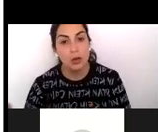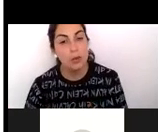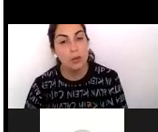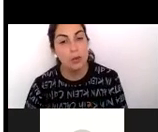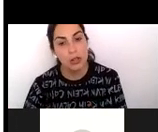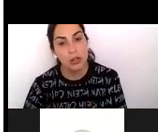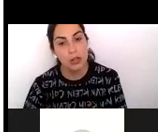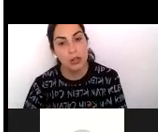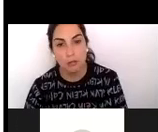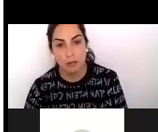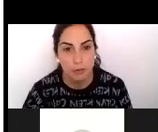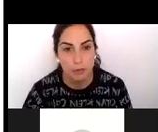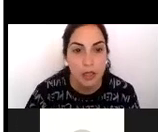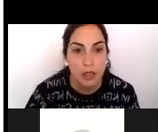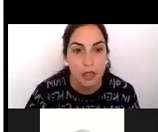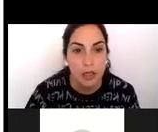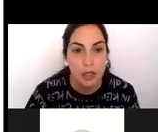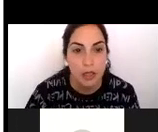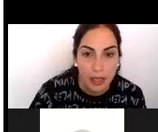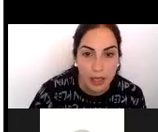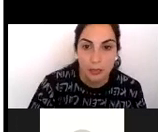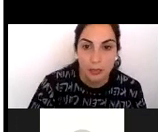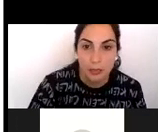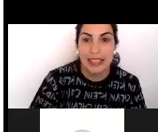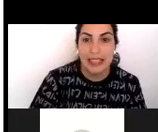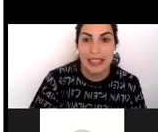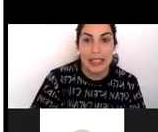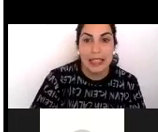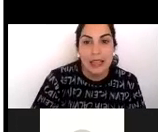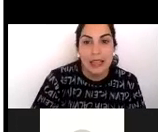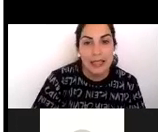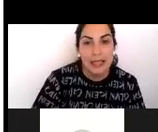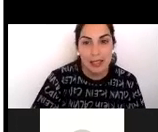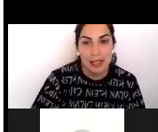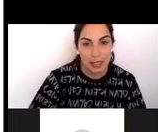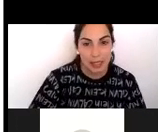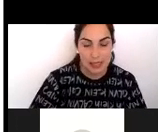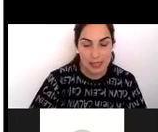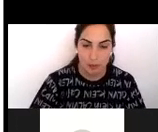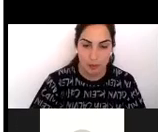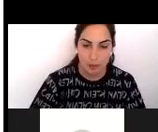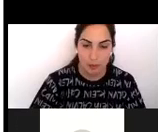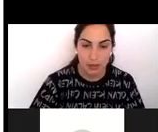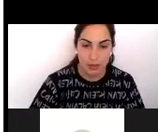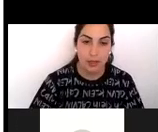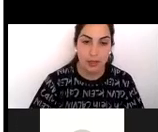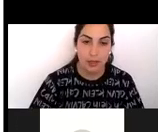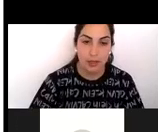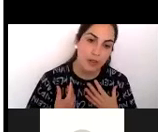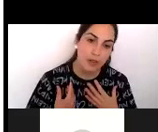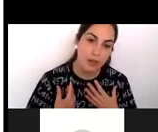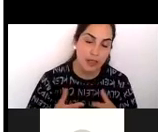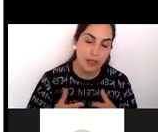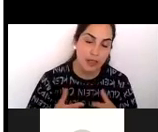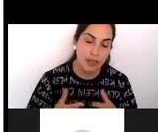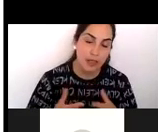un periódico informativo. ¿Ya? ¿Qué línea editorial sigue? ¿Ya? ¿A qué me